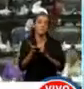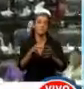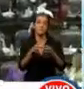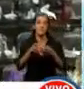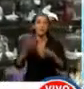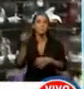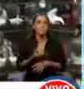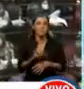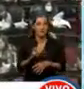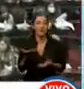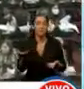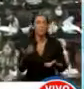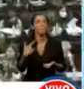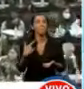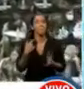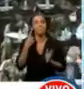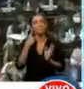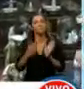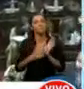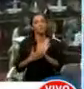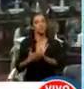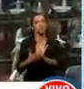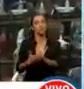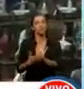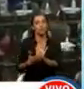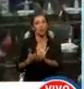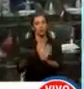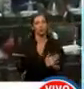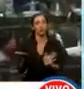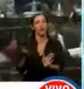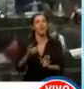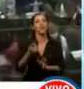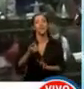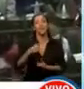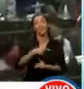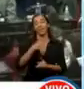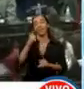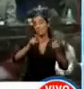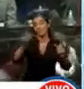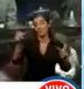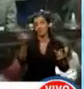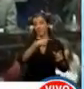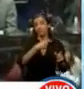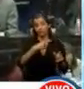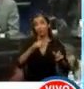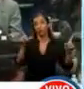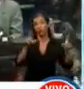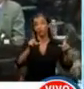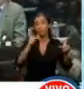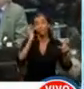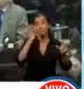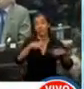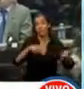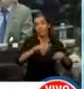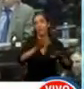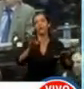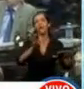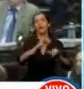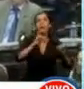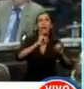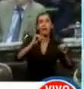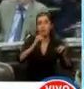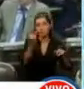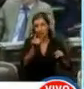quedara debida constancia, inevitable e indubitablemente, de que estábamos dispuestos a ese tratamiento.